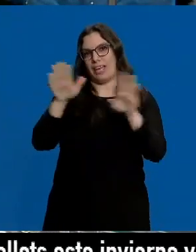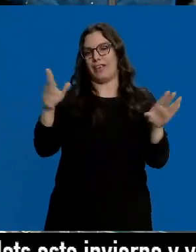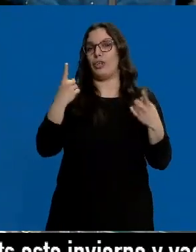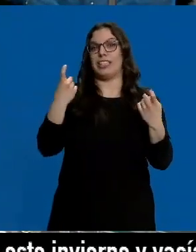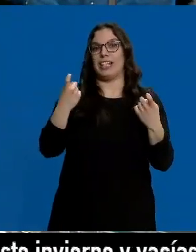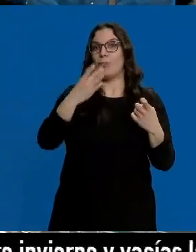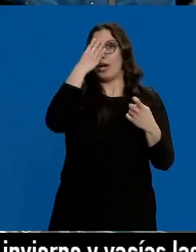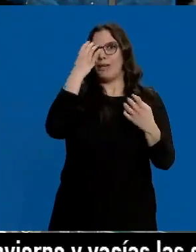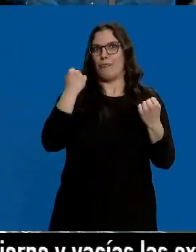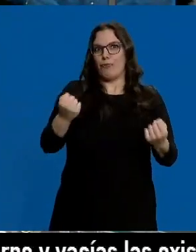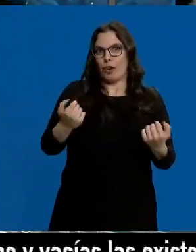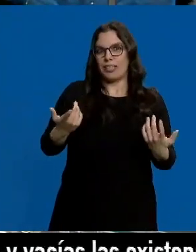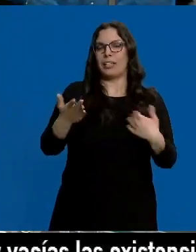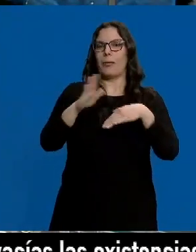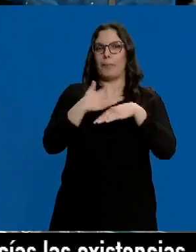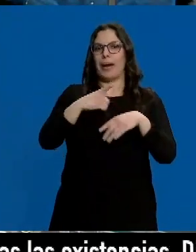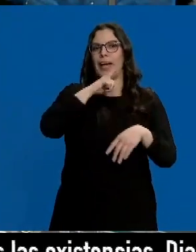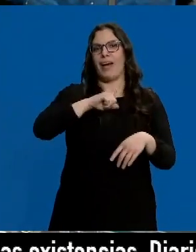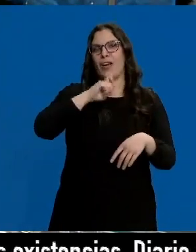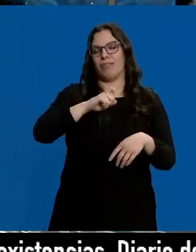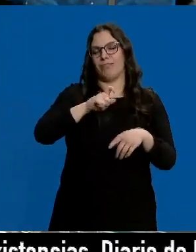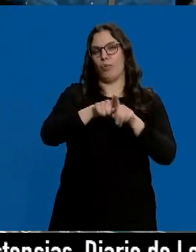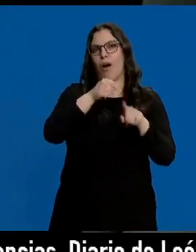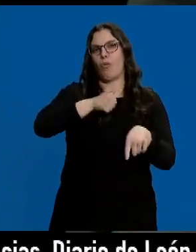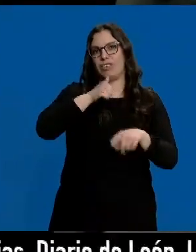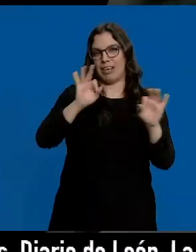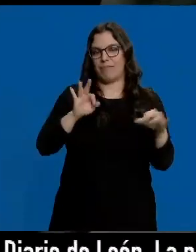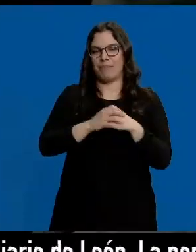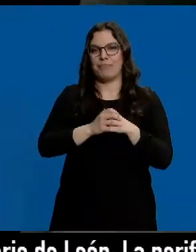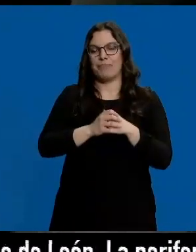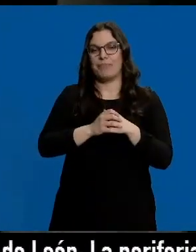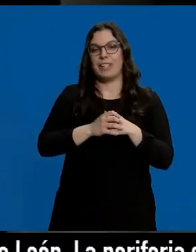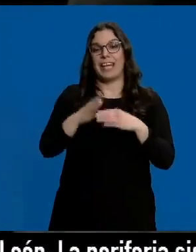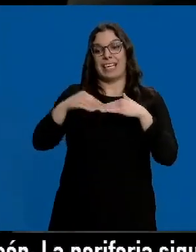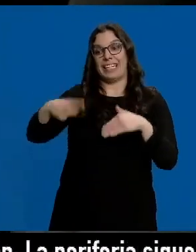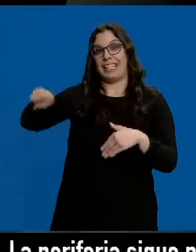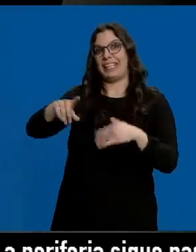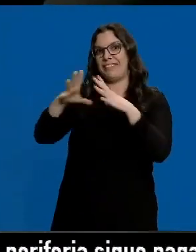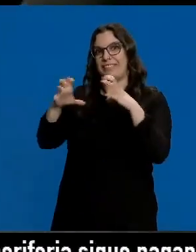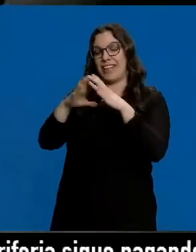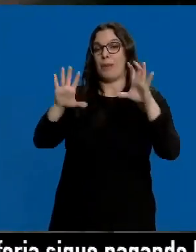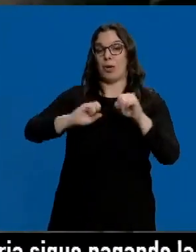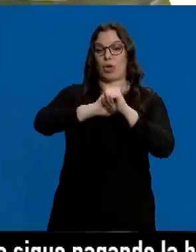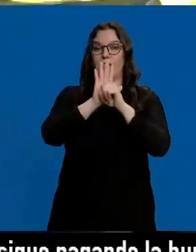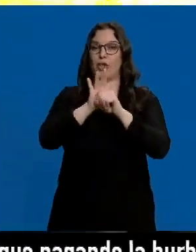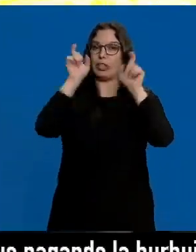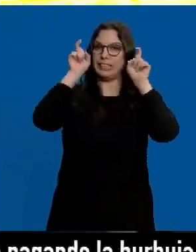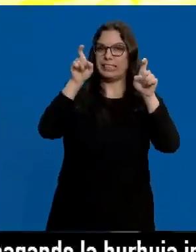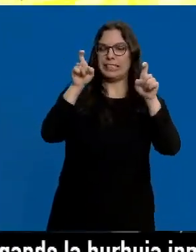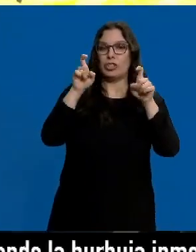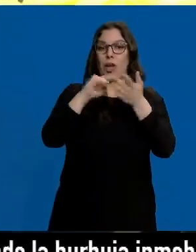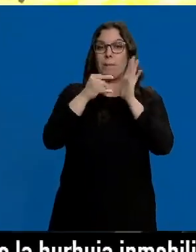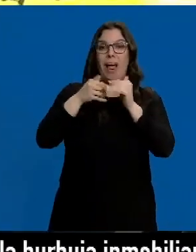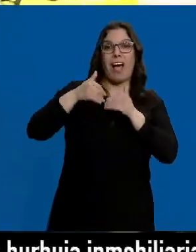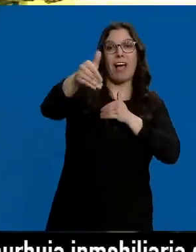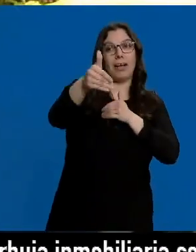necesitamos un carnaval fuerte para aguantar todo el tirón del año. Los clientes tienen ganas, pero la pandemia ha enseñado a no hacer planes